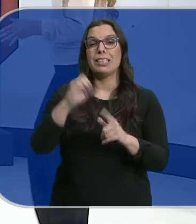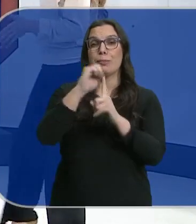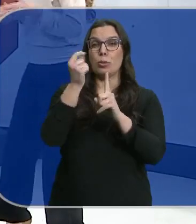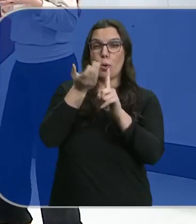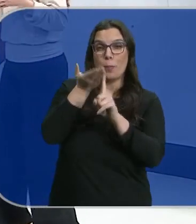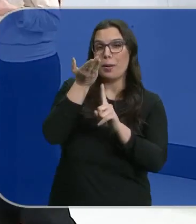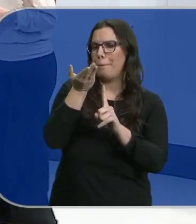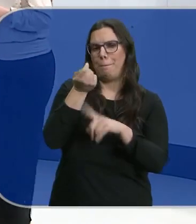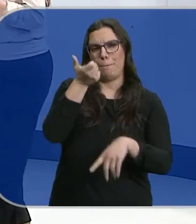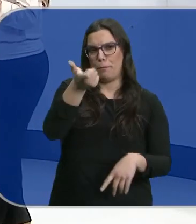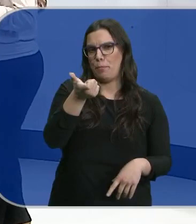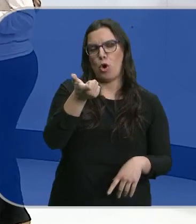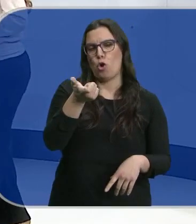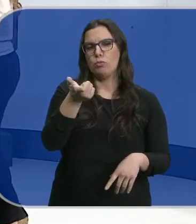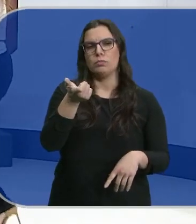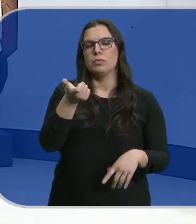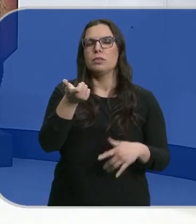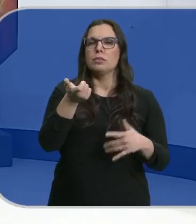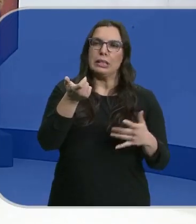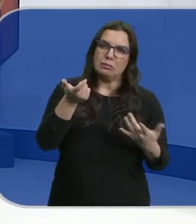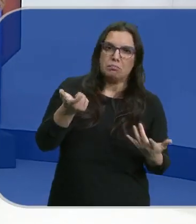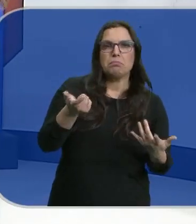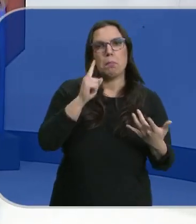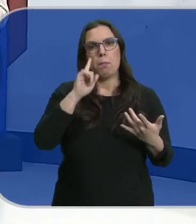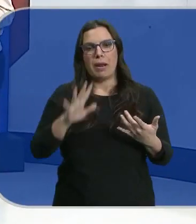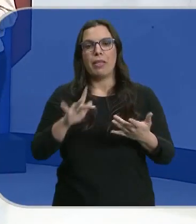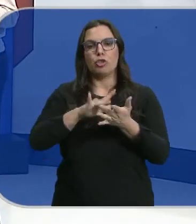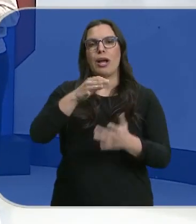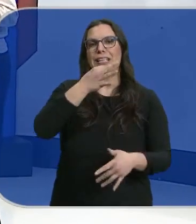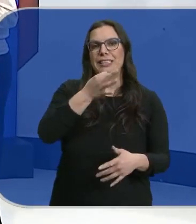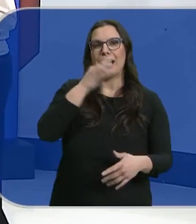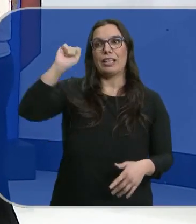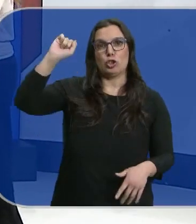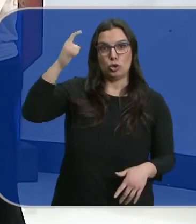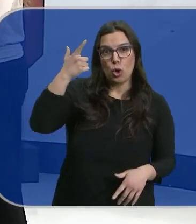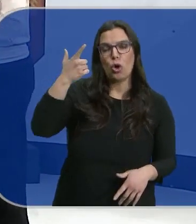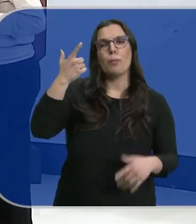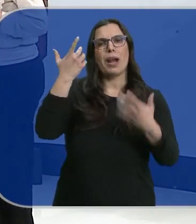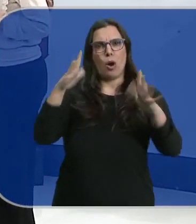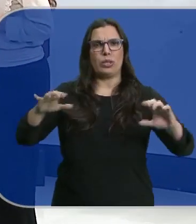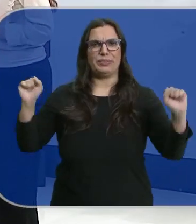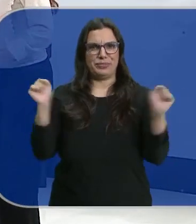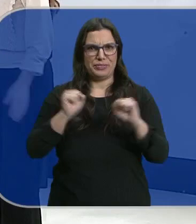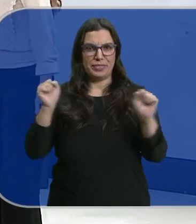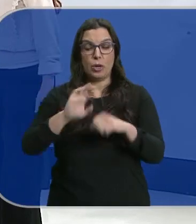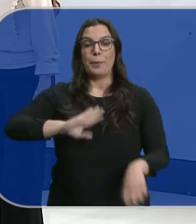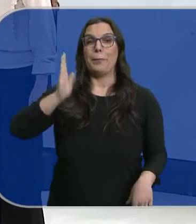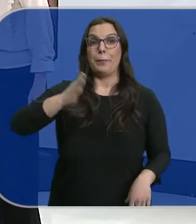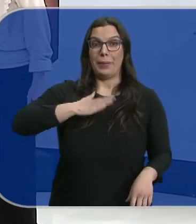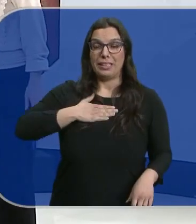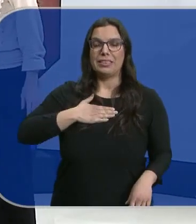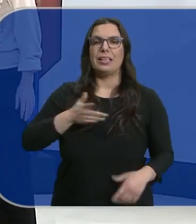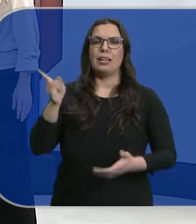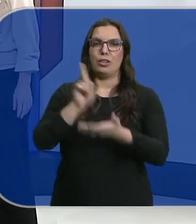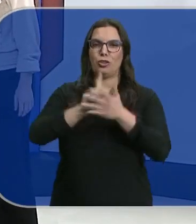a recuperar, pero ligeramente, no nos dejemos engañar, aunque vamos a tener una tarde más soleada, va a seguir haciendo frío y mañana nos vuelve